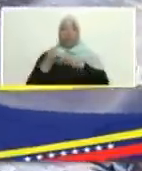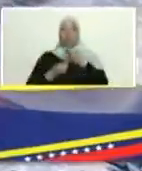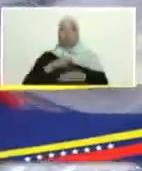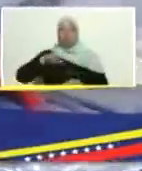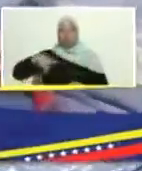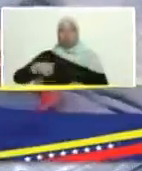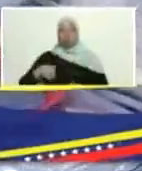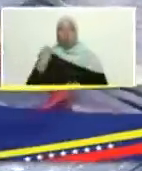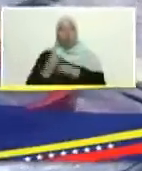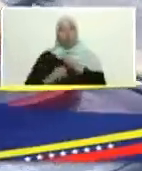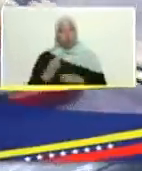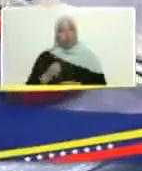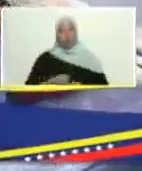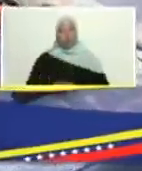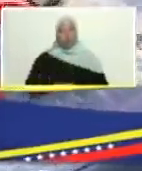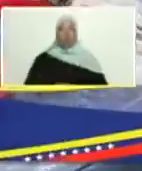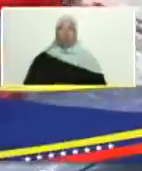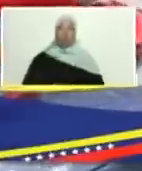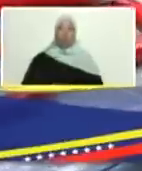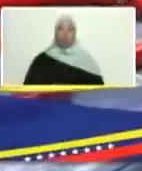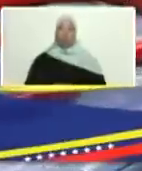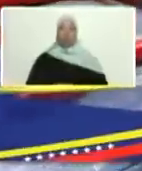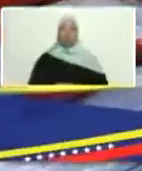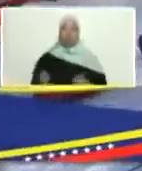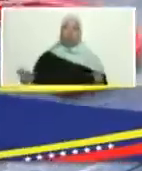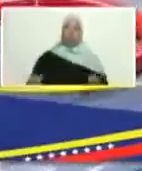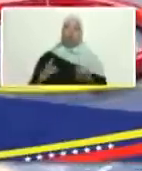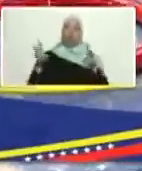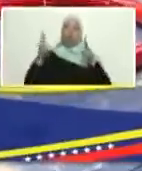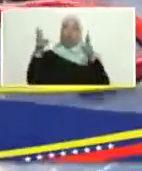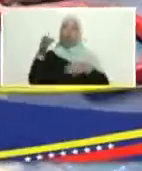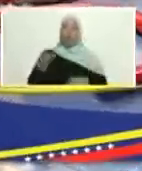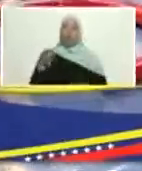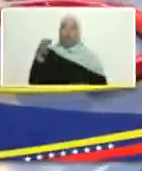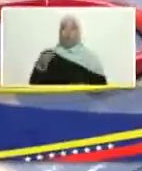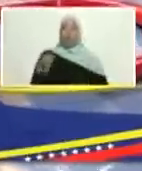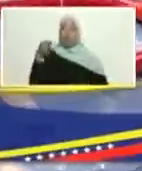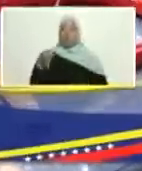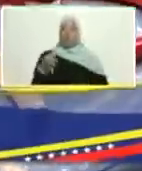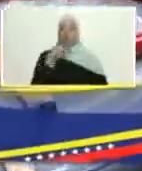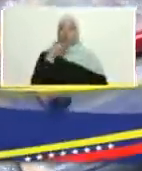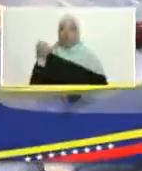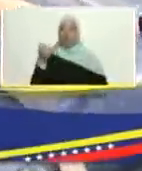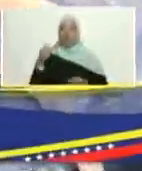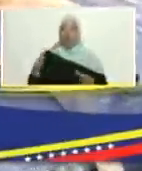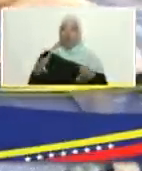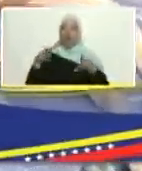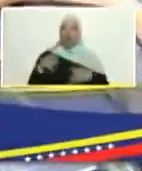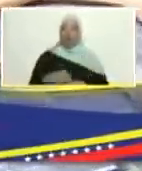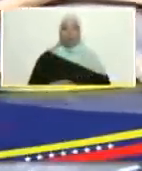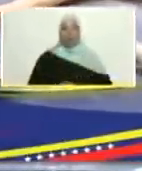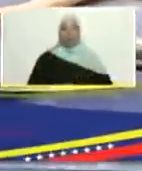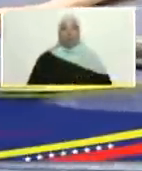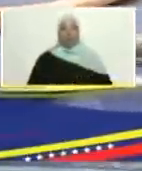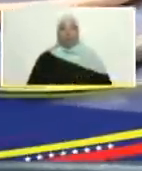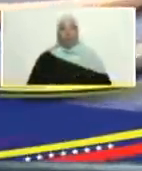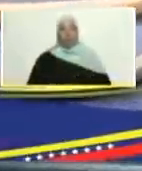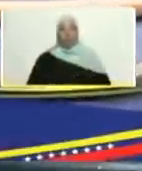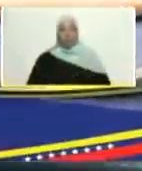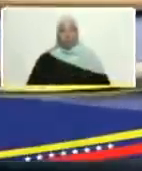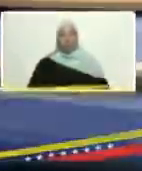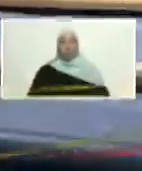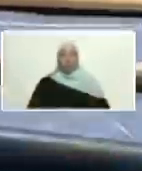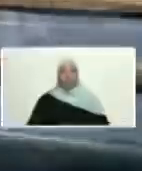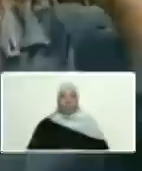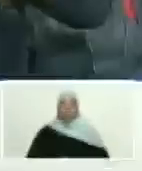y lo estamos haciendo. ¡Hasta la victoria siempre! ¡Viviremos y venceremos! Bueno,